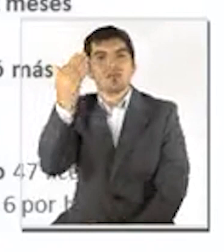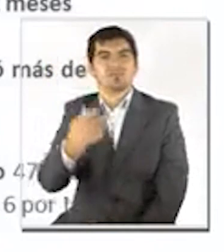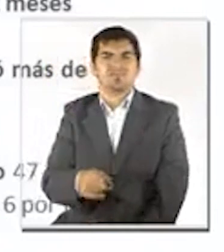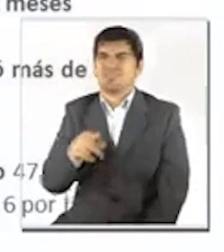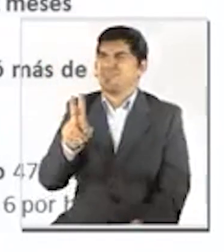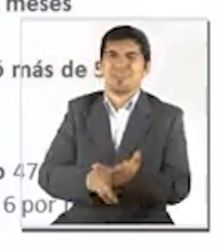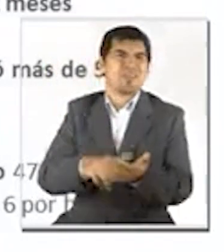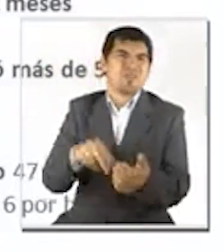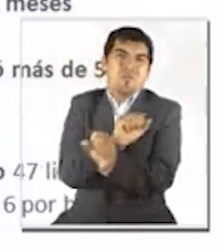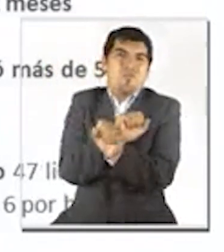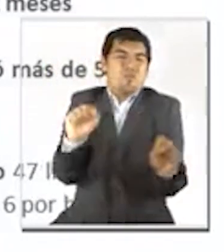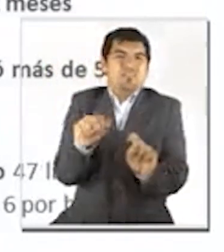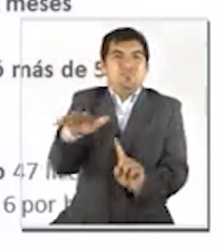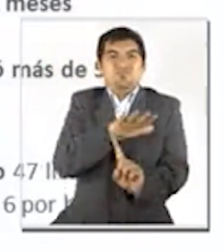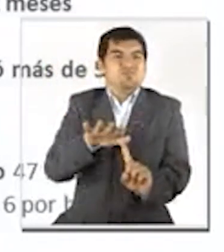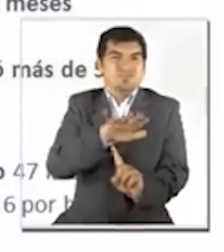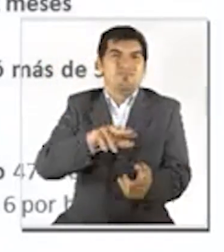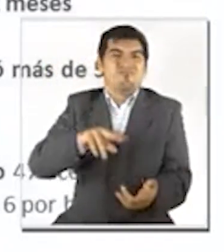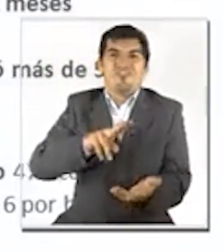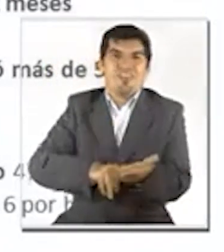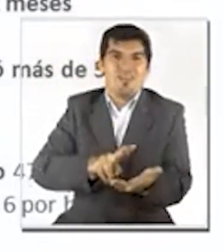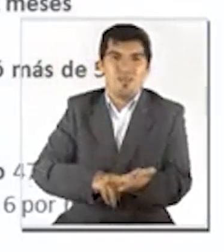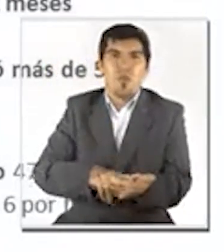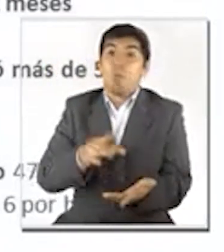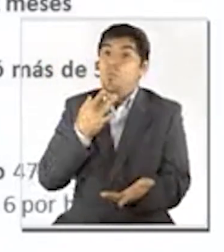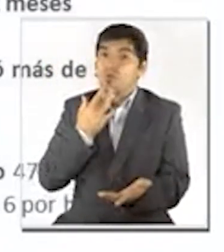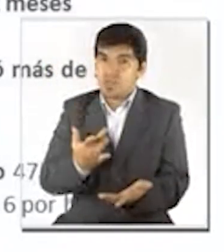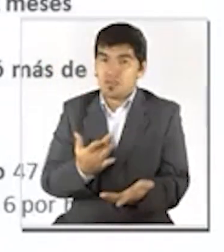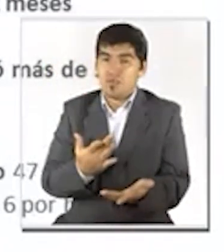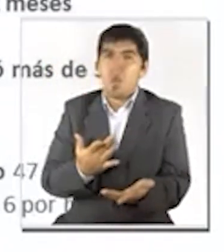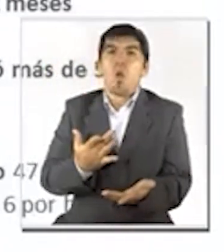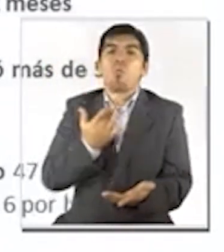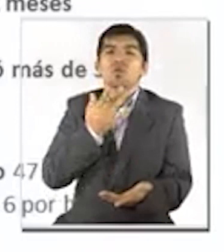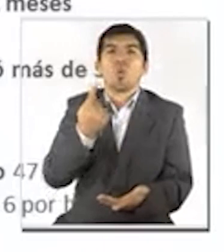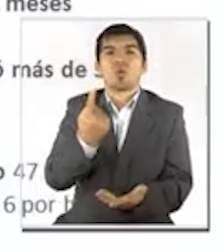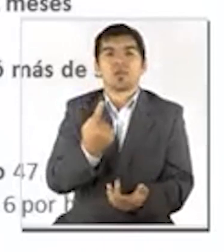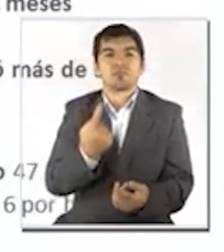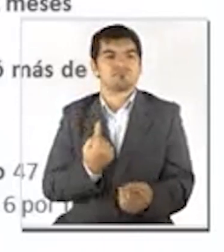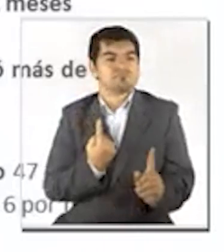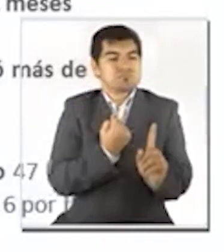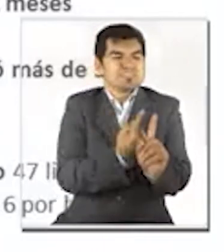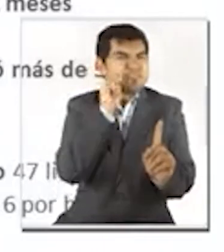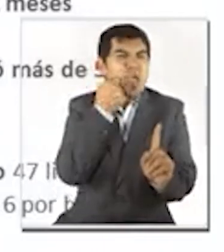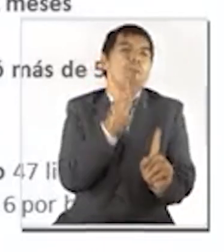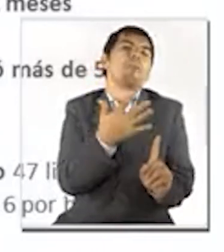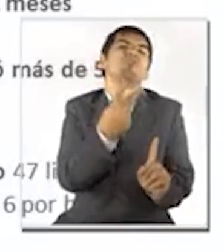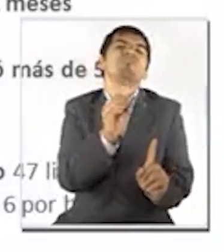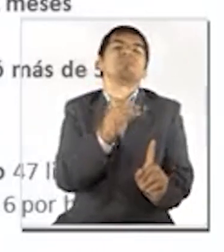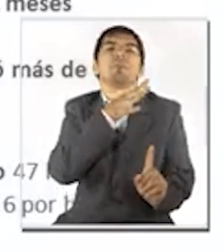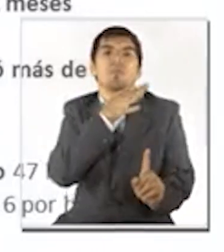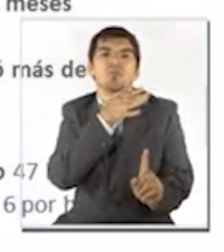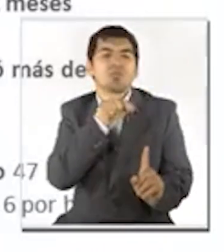de lograr el contexto de un acto médico donde uno requiere al menos unos 20 para poder evaluar a un paciente y poder hacer un acto